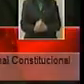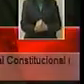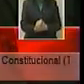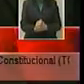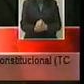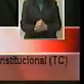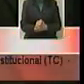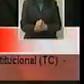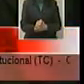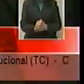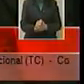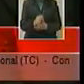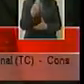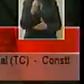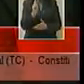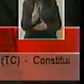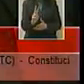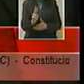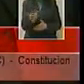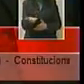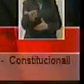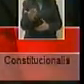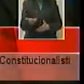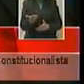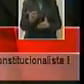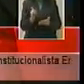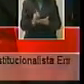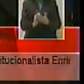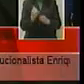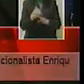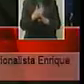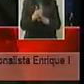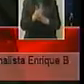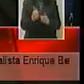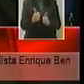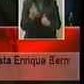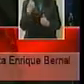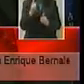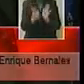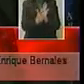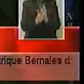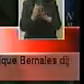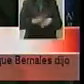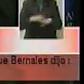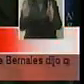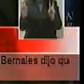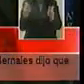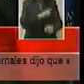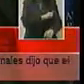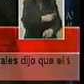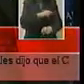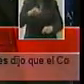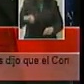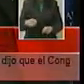Y intentar pedir que se le dé facultades extraordinarias para legislar sobre ese tema al Poder